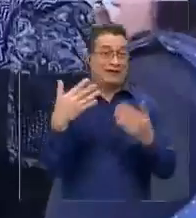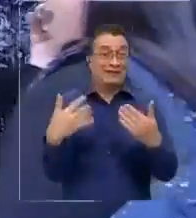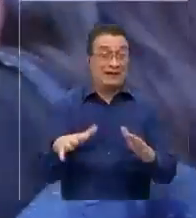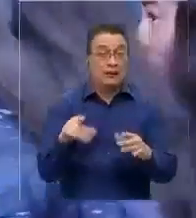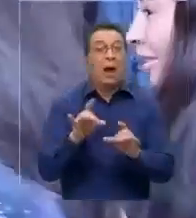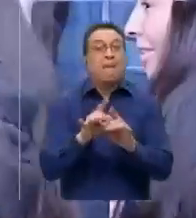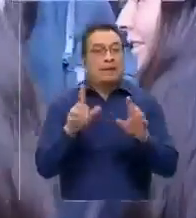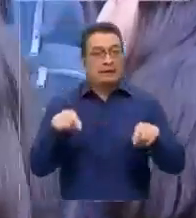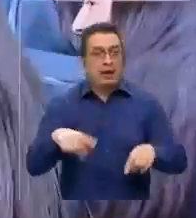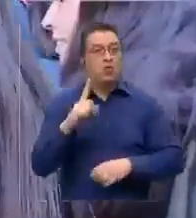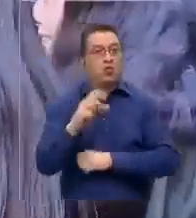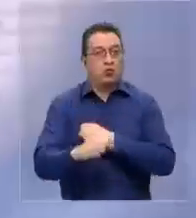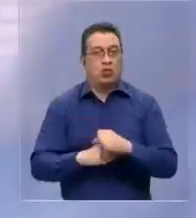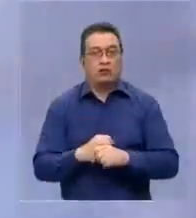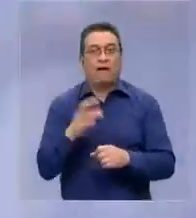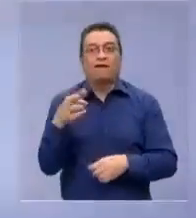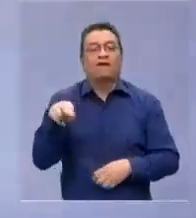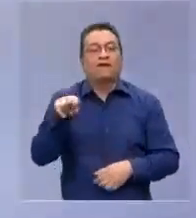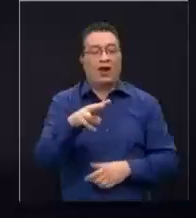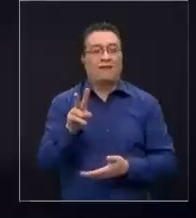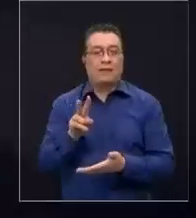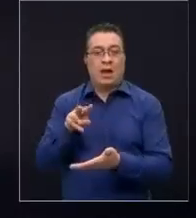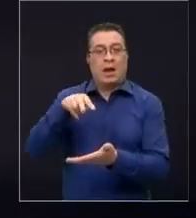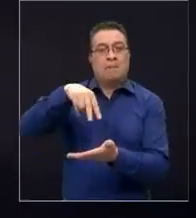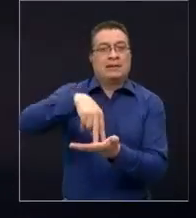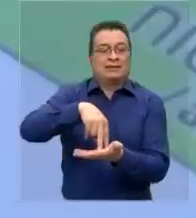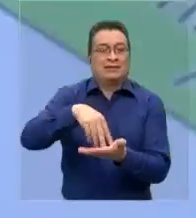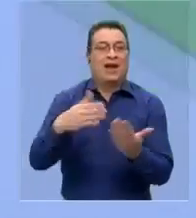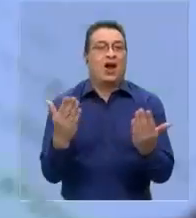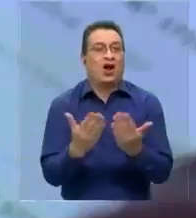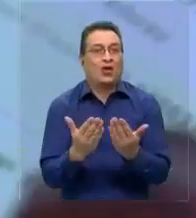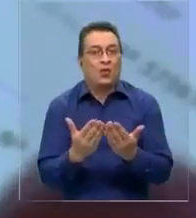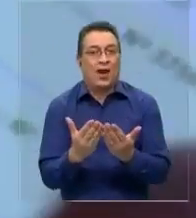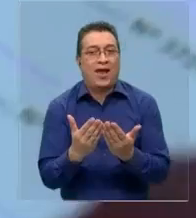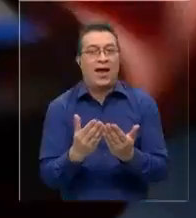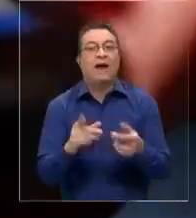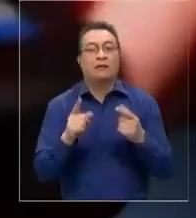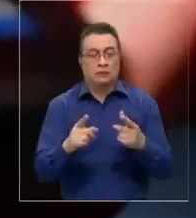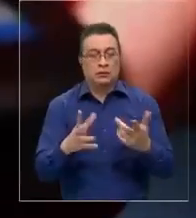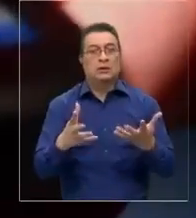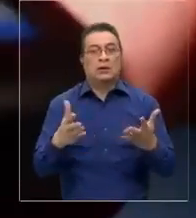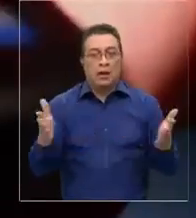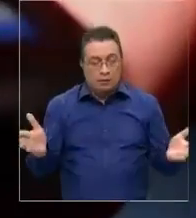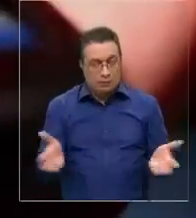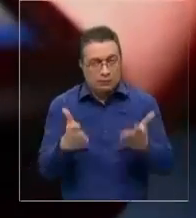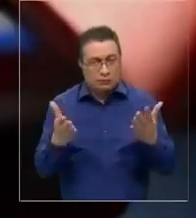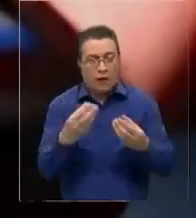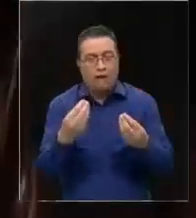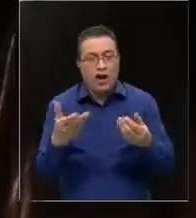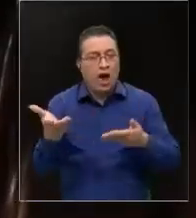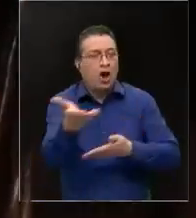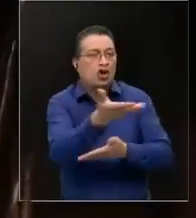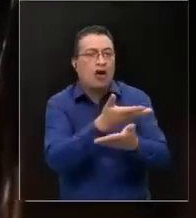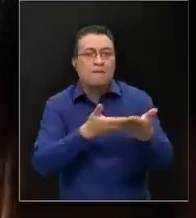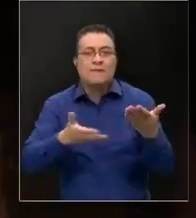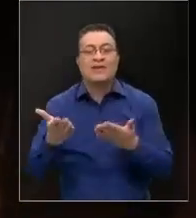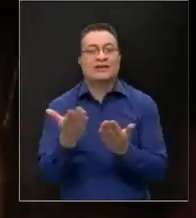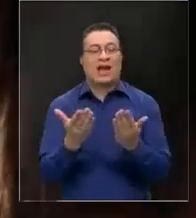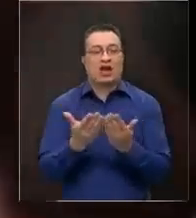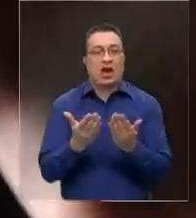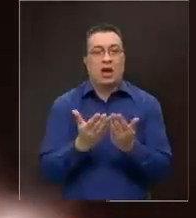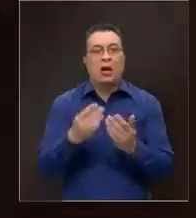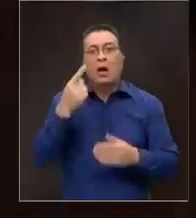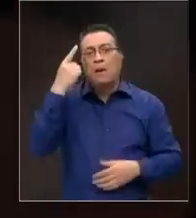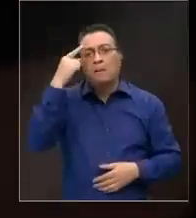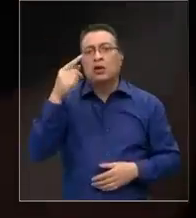especial este año. Vuelve la experiencia presencial en el aula y con ello el desafío de generar una buena convivencia escolar. Pero,